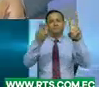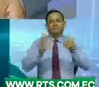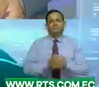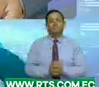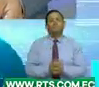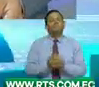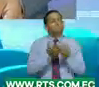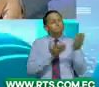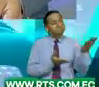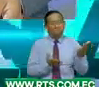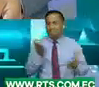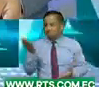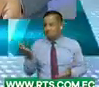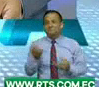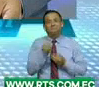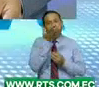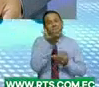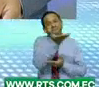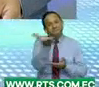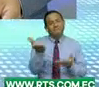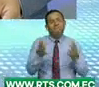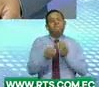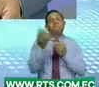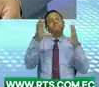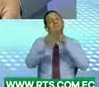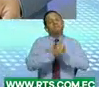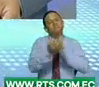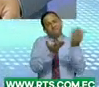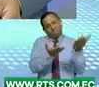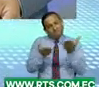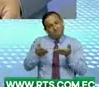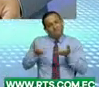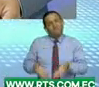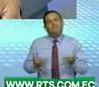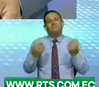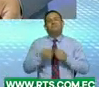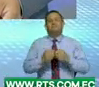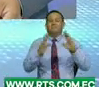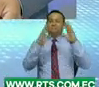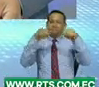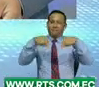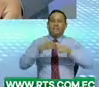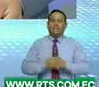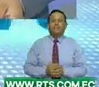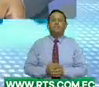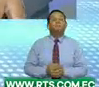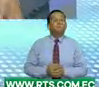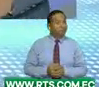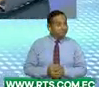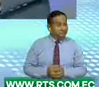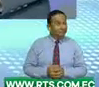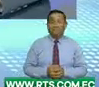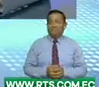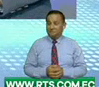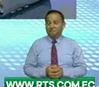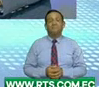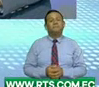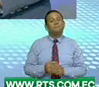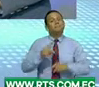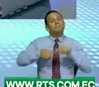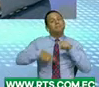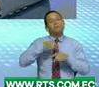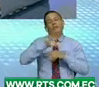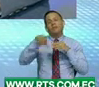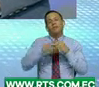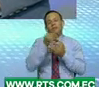charly y llamarles televidentes ay qué placer contar con su gentil sintonía así es adriana dan al y amigos televidentes buenas noches